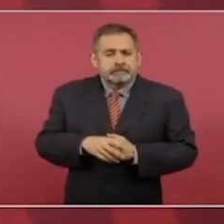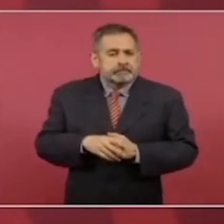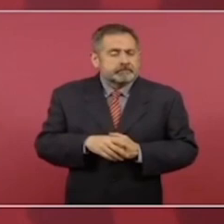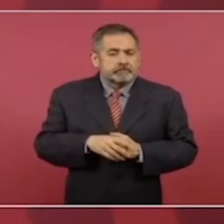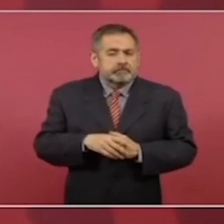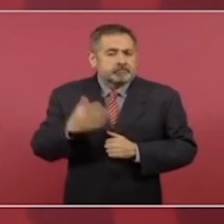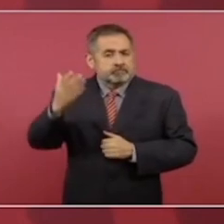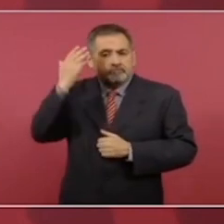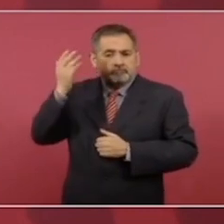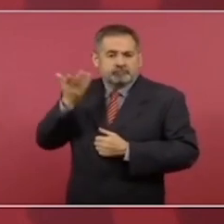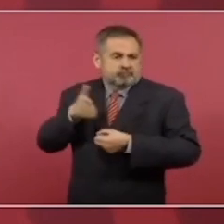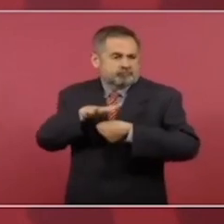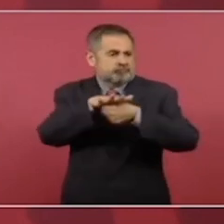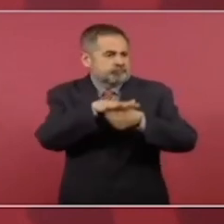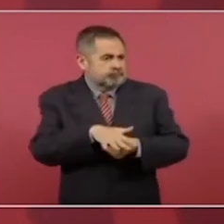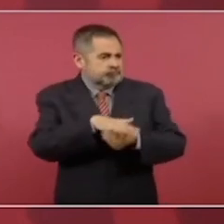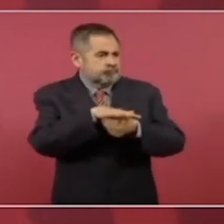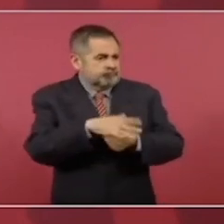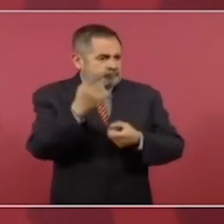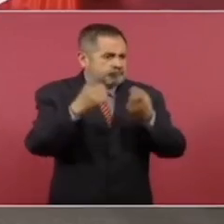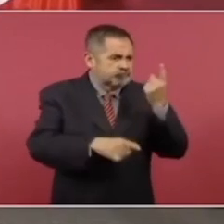represión para todo